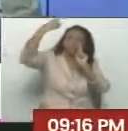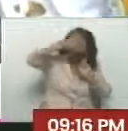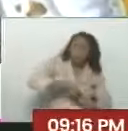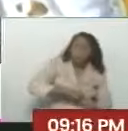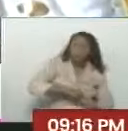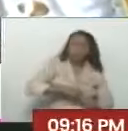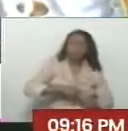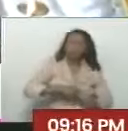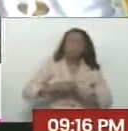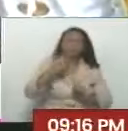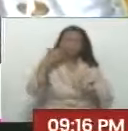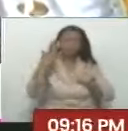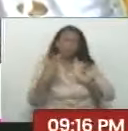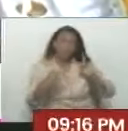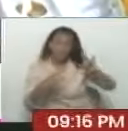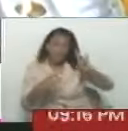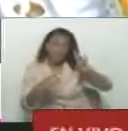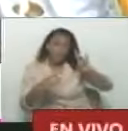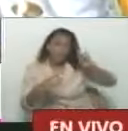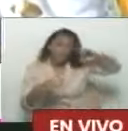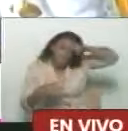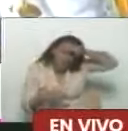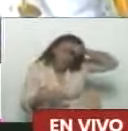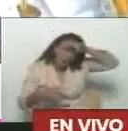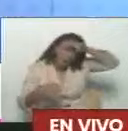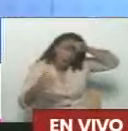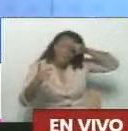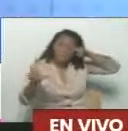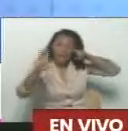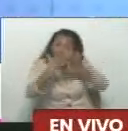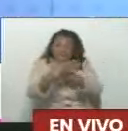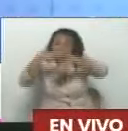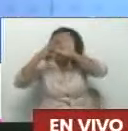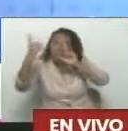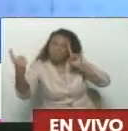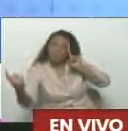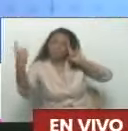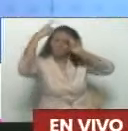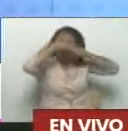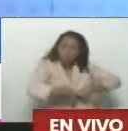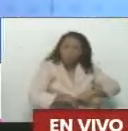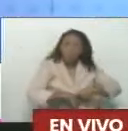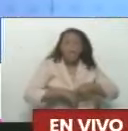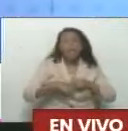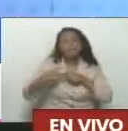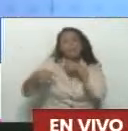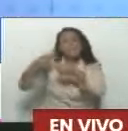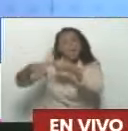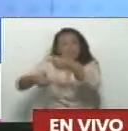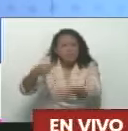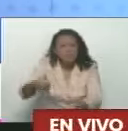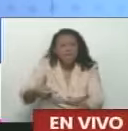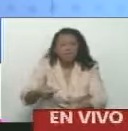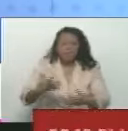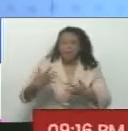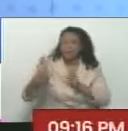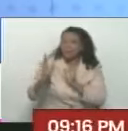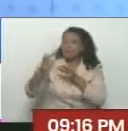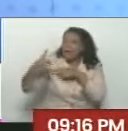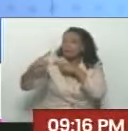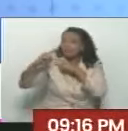mal. Correcto, es la lucha del bien contra el mal. Ajá. Y estas manifestaciones tan expandidas,